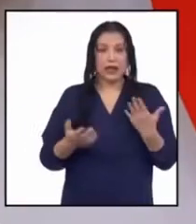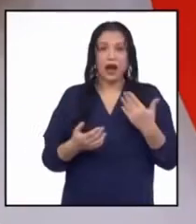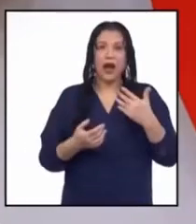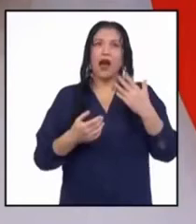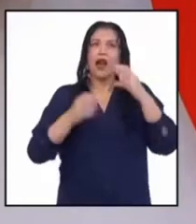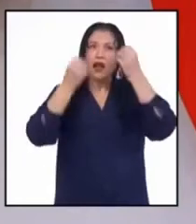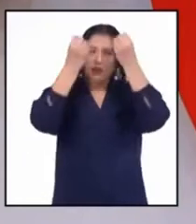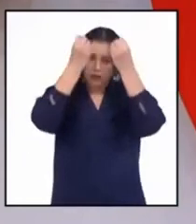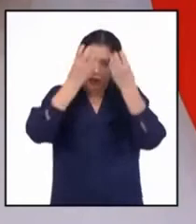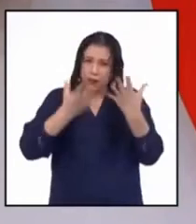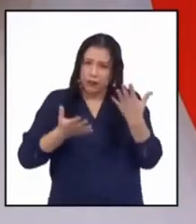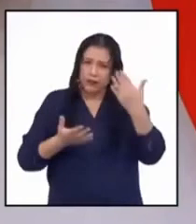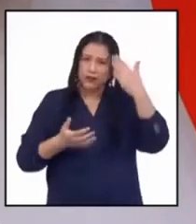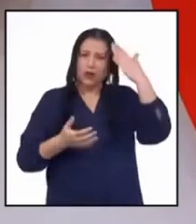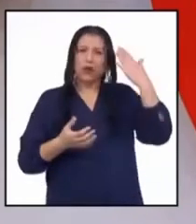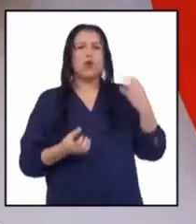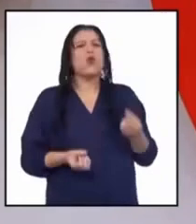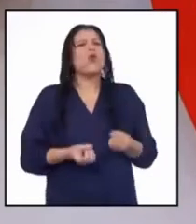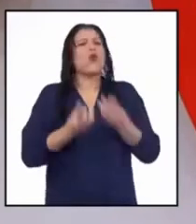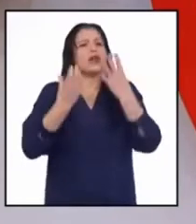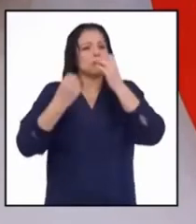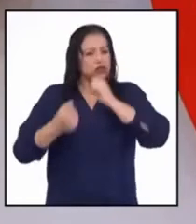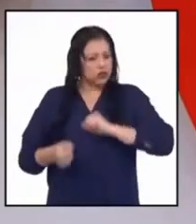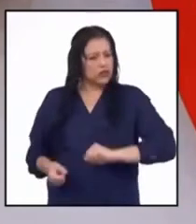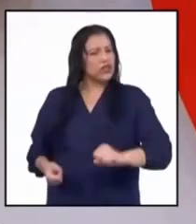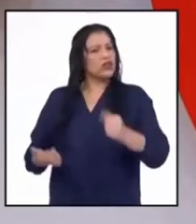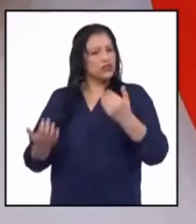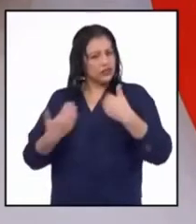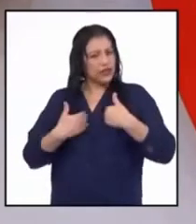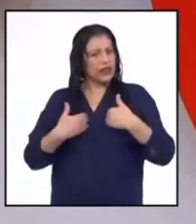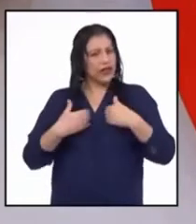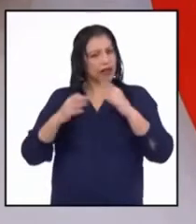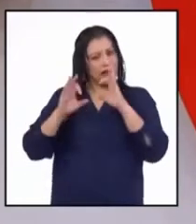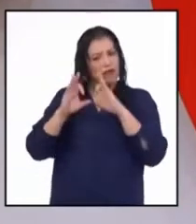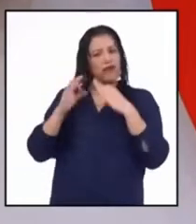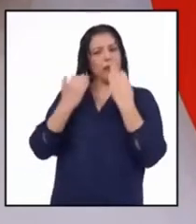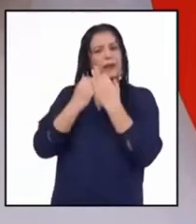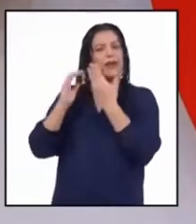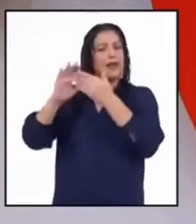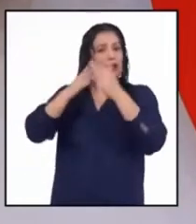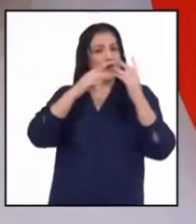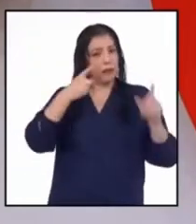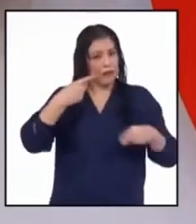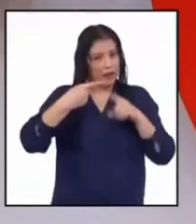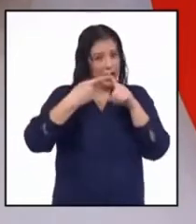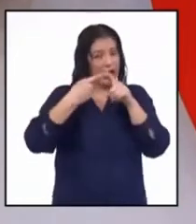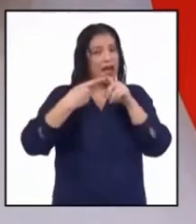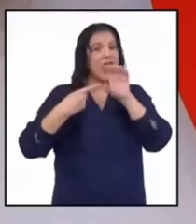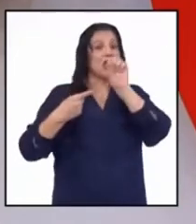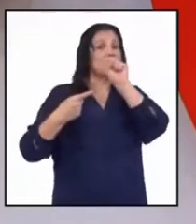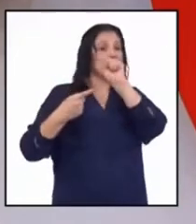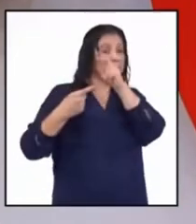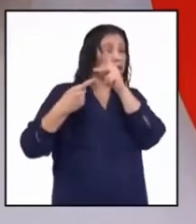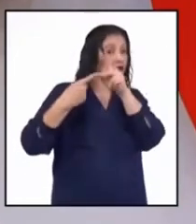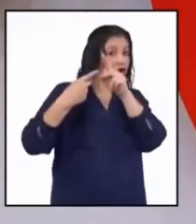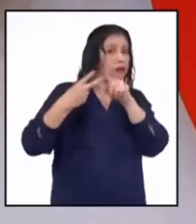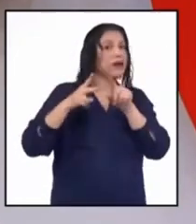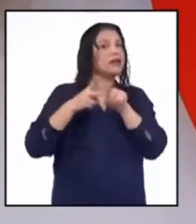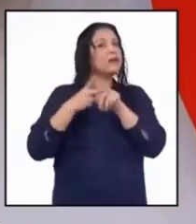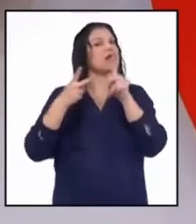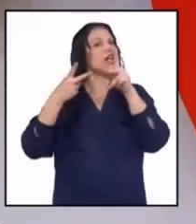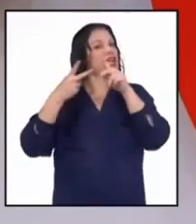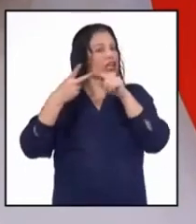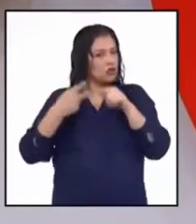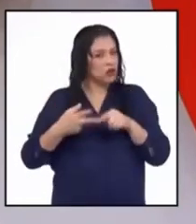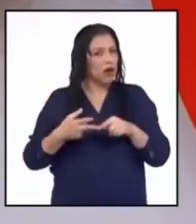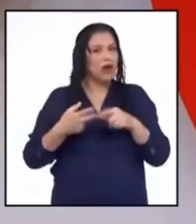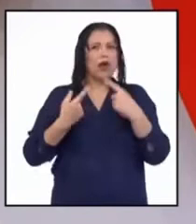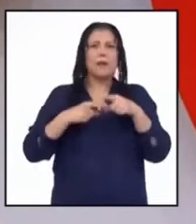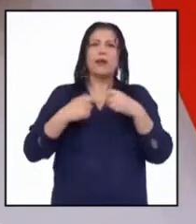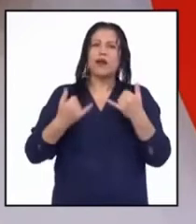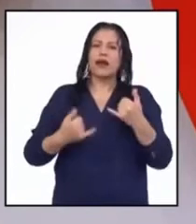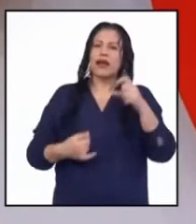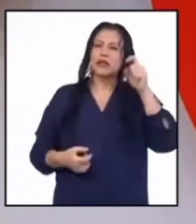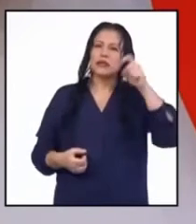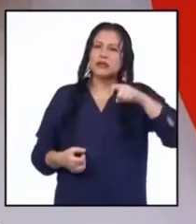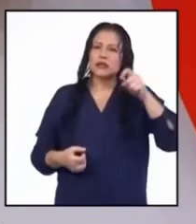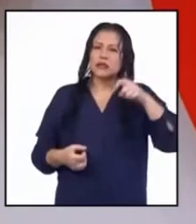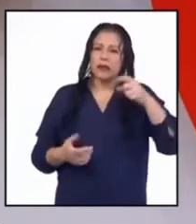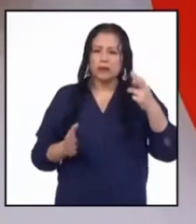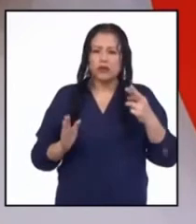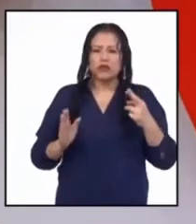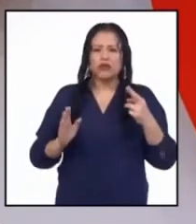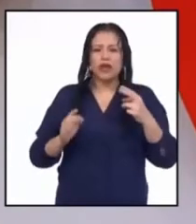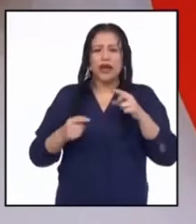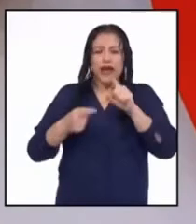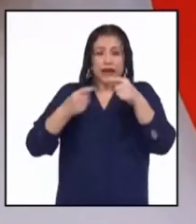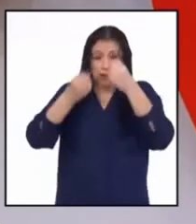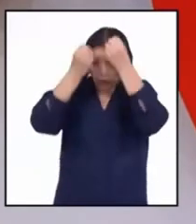los datos sobre la cantidad de hijos que tienen las familias de las comunidades Shipibo, Conibo y Quichua. Pero necesitamos representar